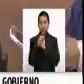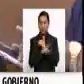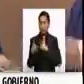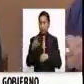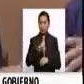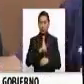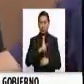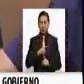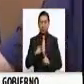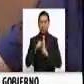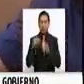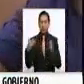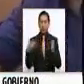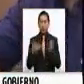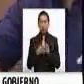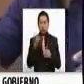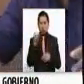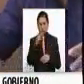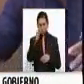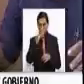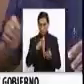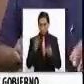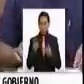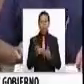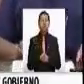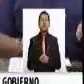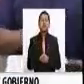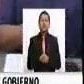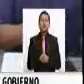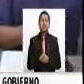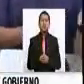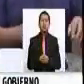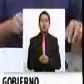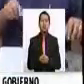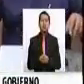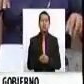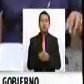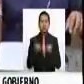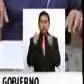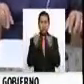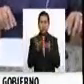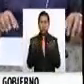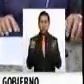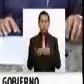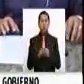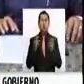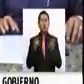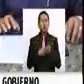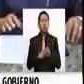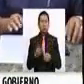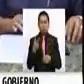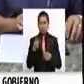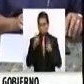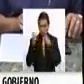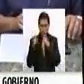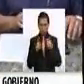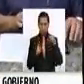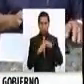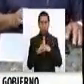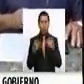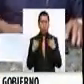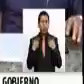especial de lucha contra el narcotráfico coronel ibáñez informarles acerca de dos operativos